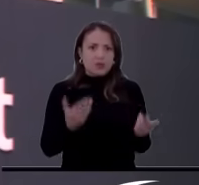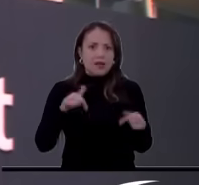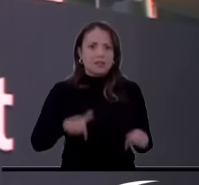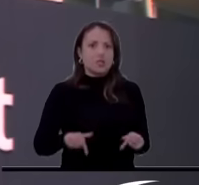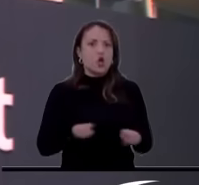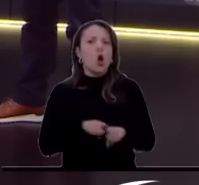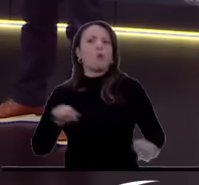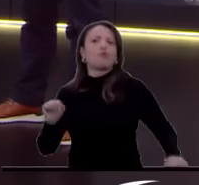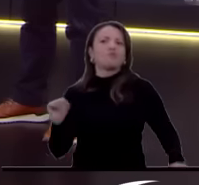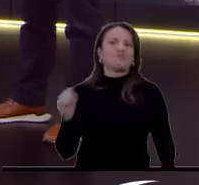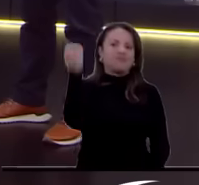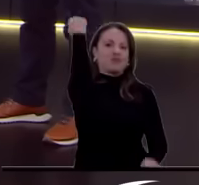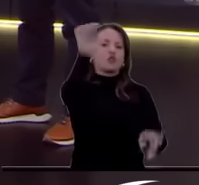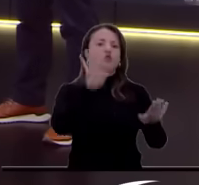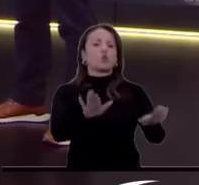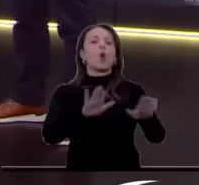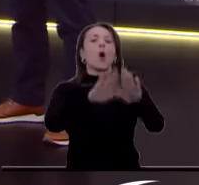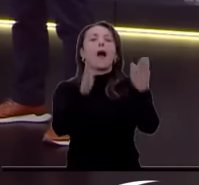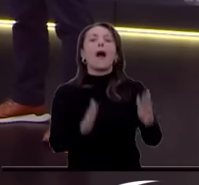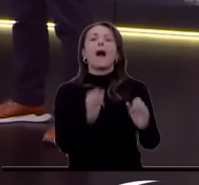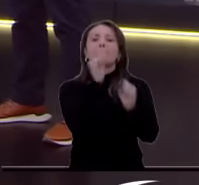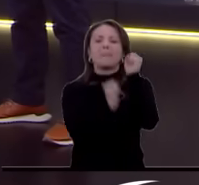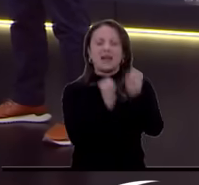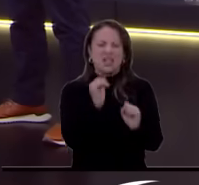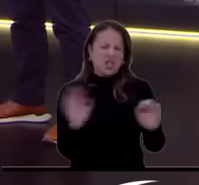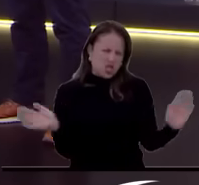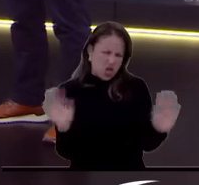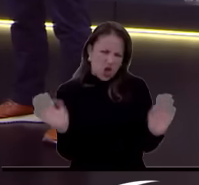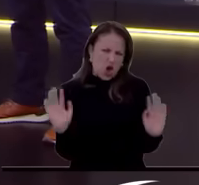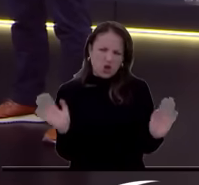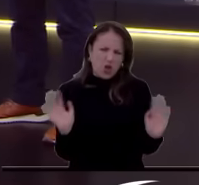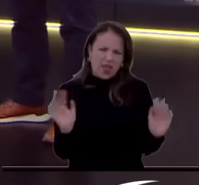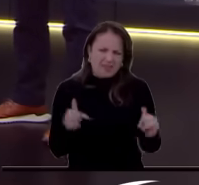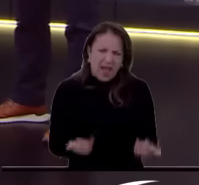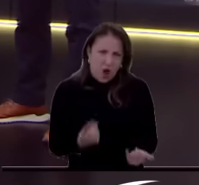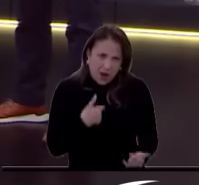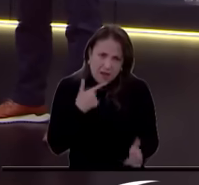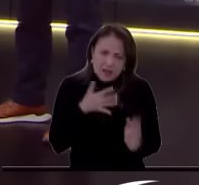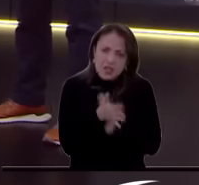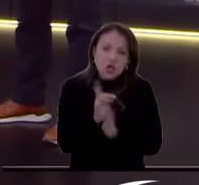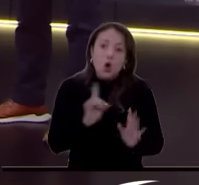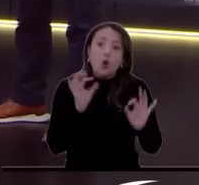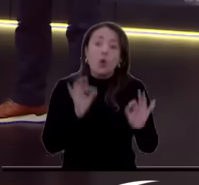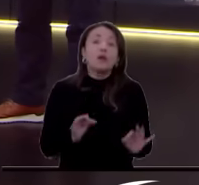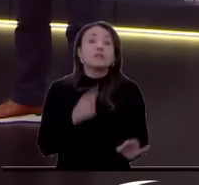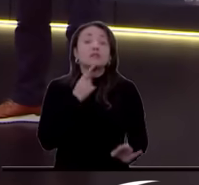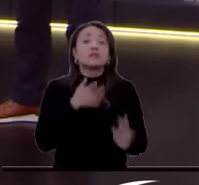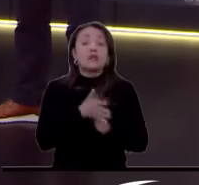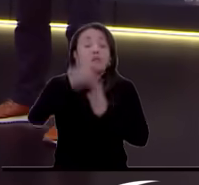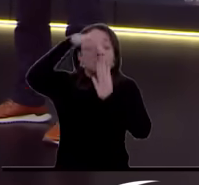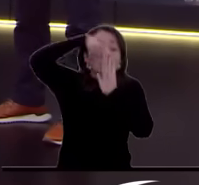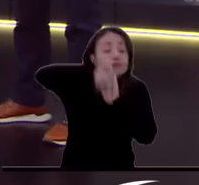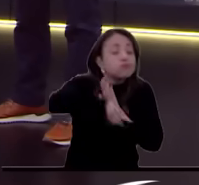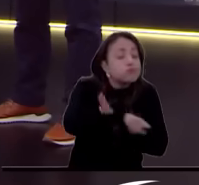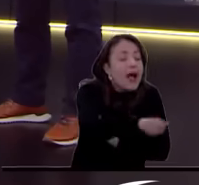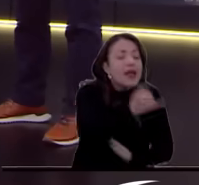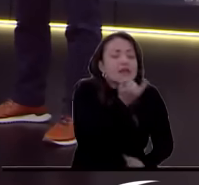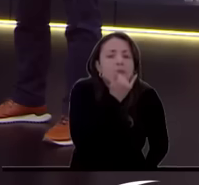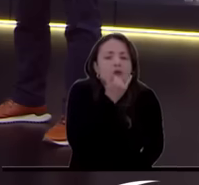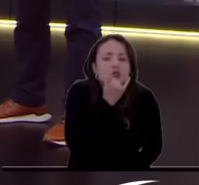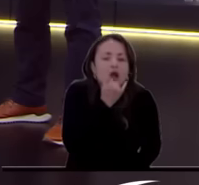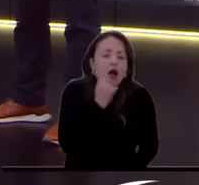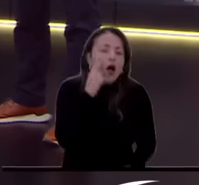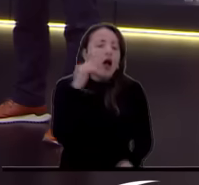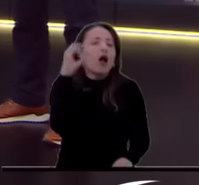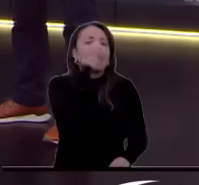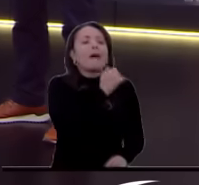rebelión de las máquinas Yo diría que no todavía porque realmente cuando entramos al detalle de qué fue lo que ocurrió aquí pues nos damos